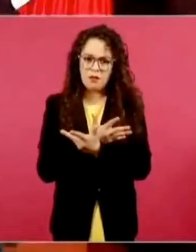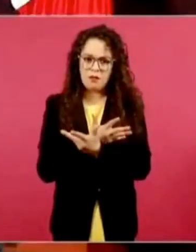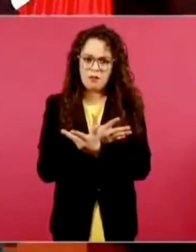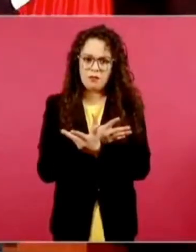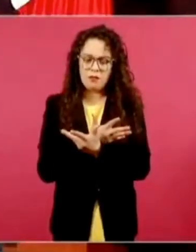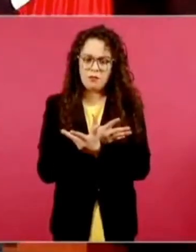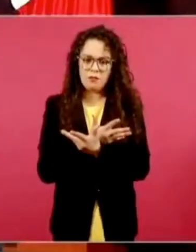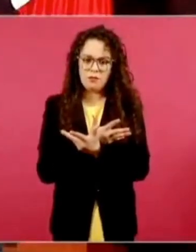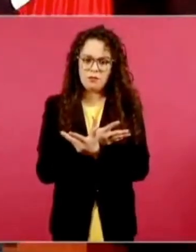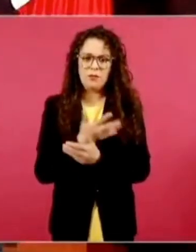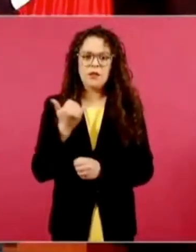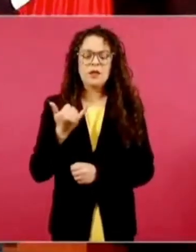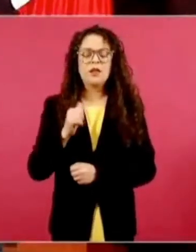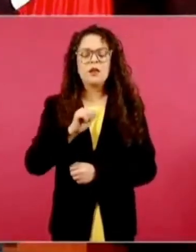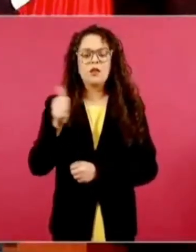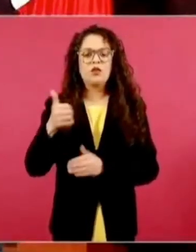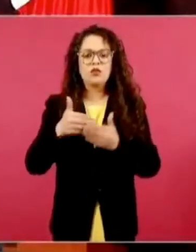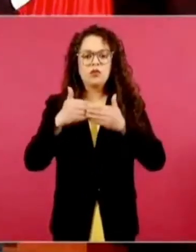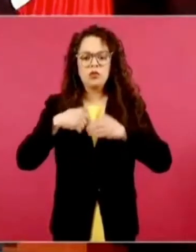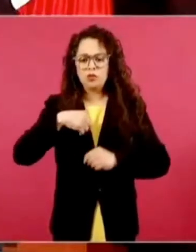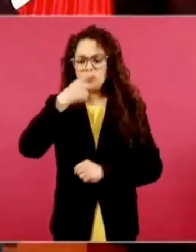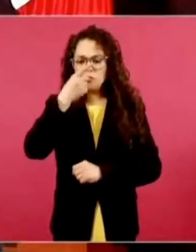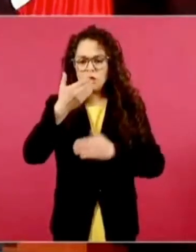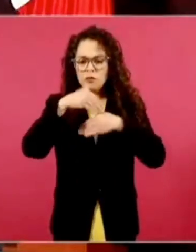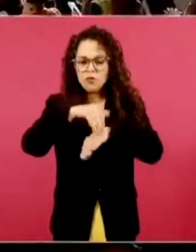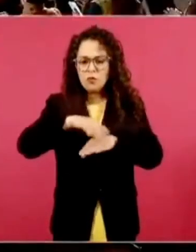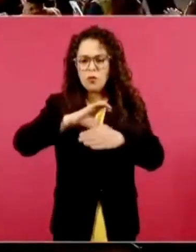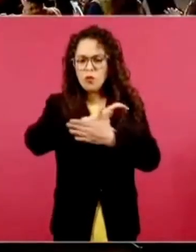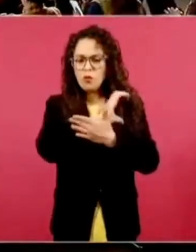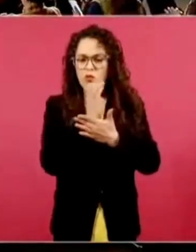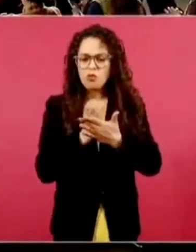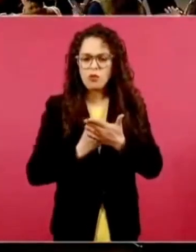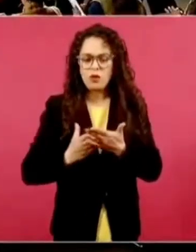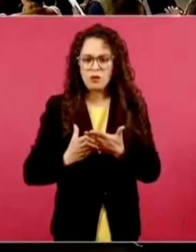Y lo que les hablaba yo de los contratos